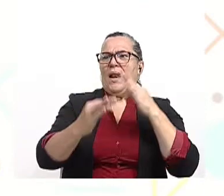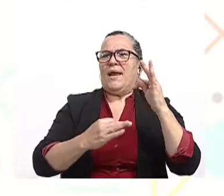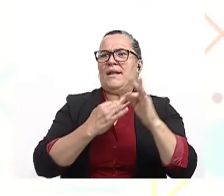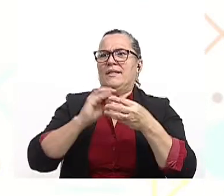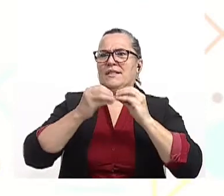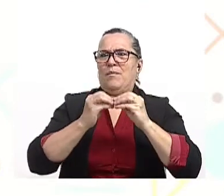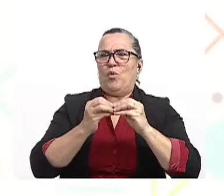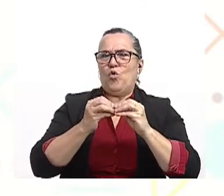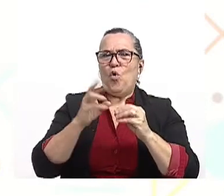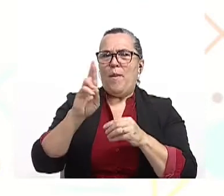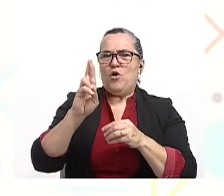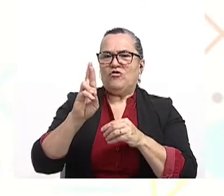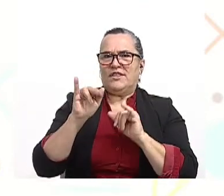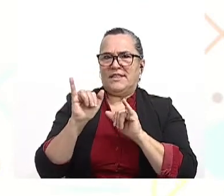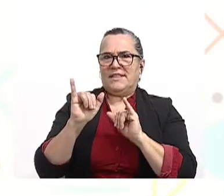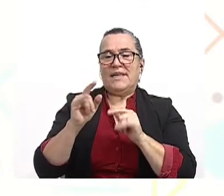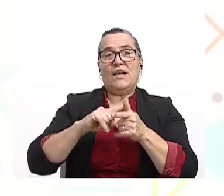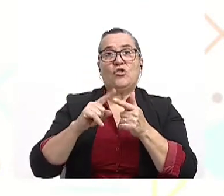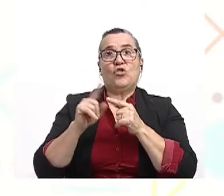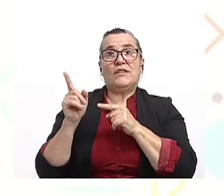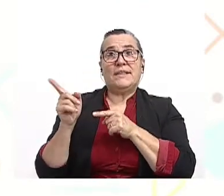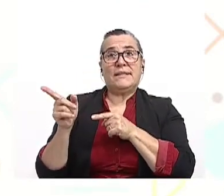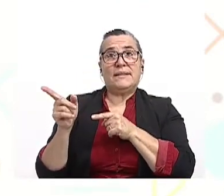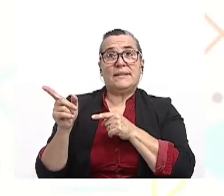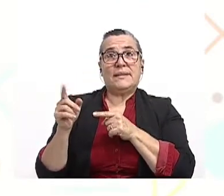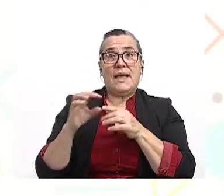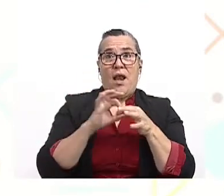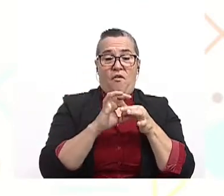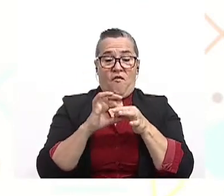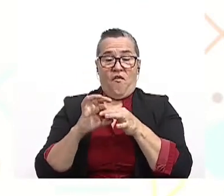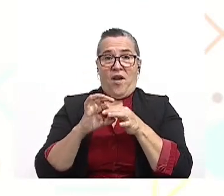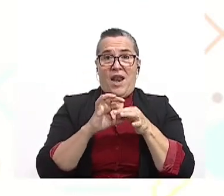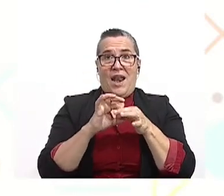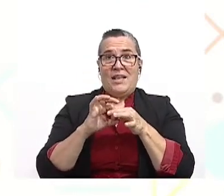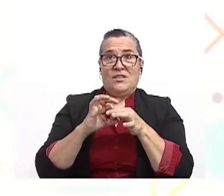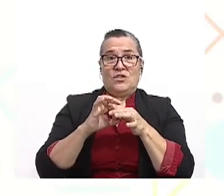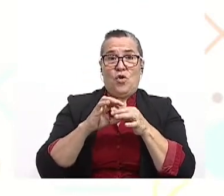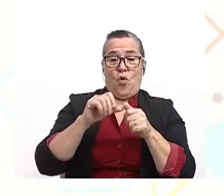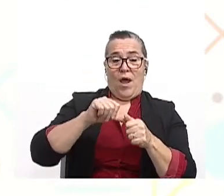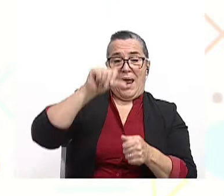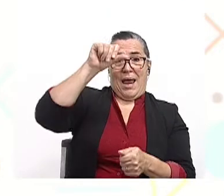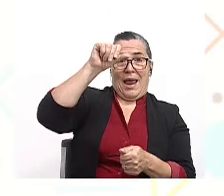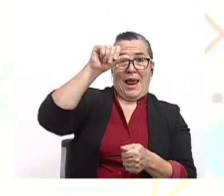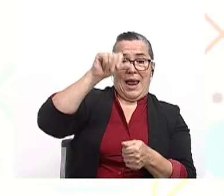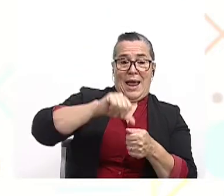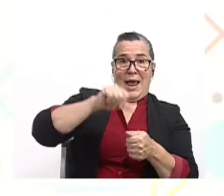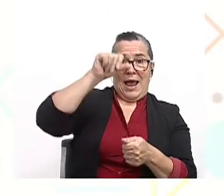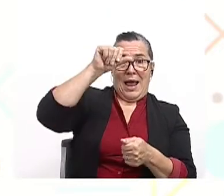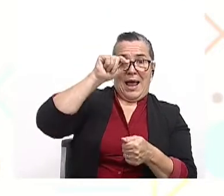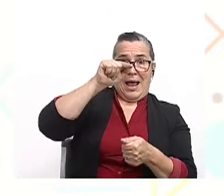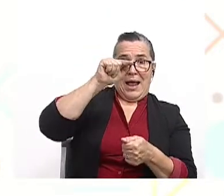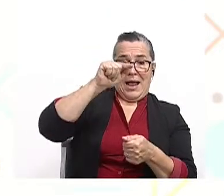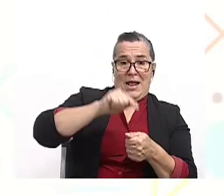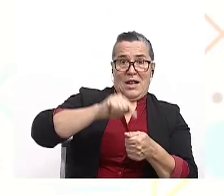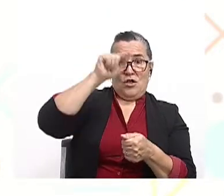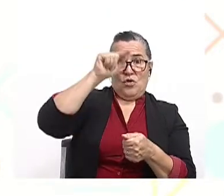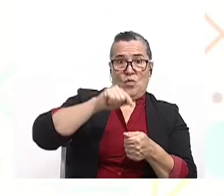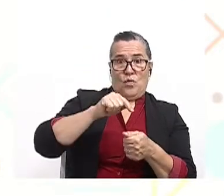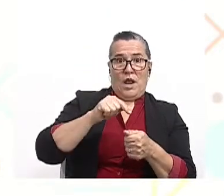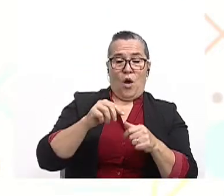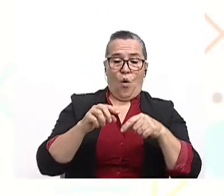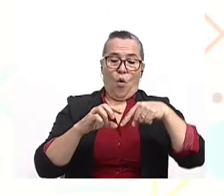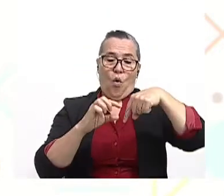reales. Entonces, en la relación que estamos utilizando de la altura con respecto al